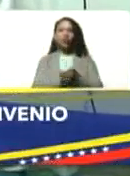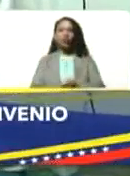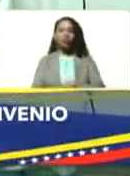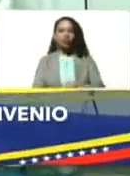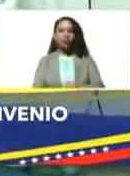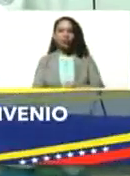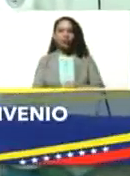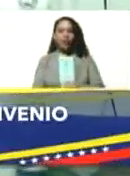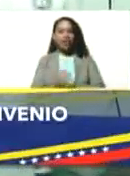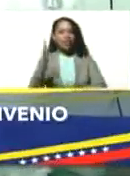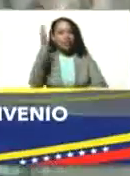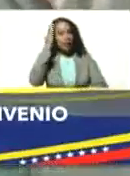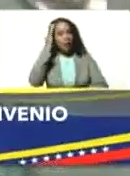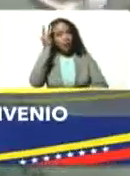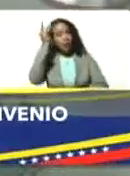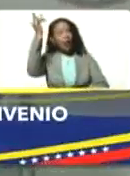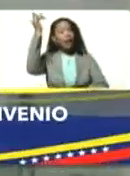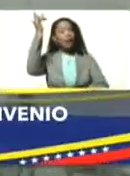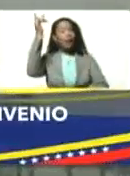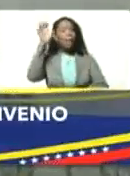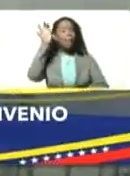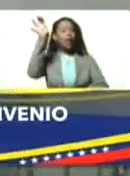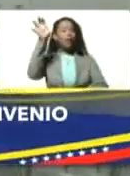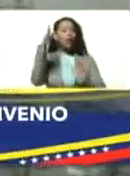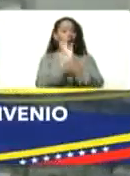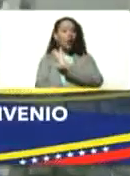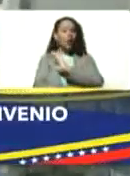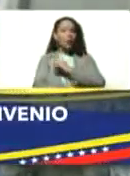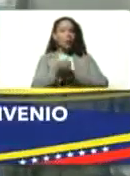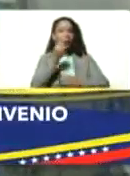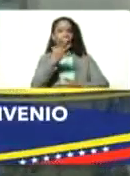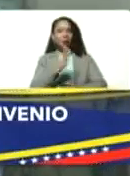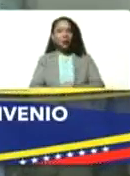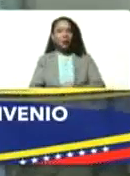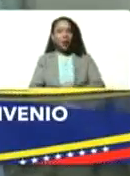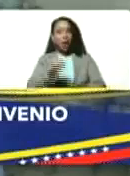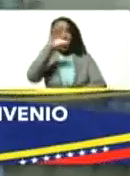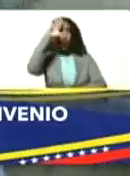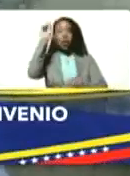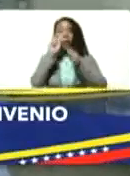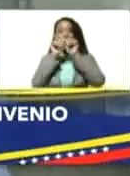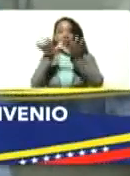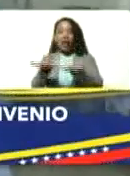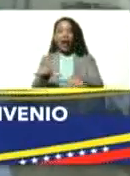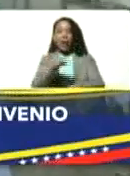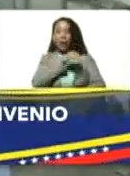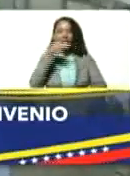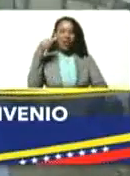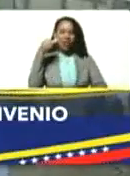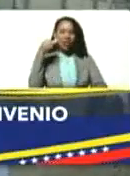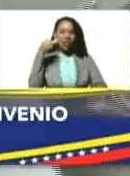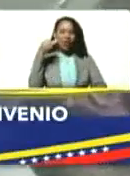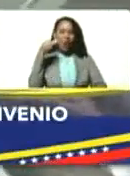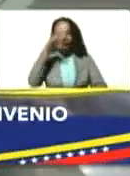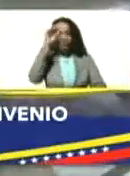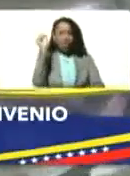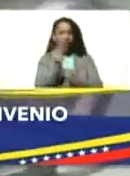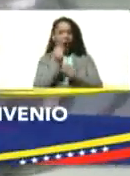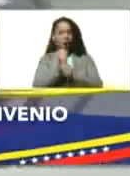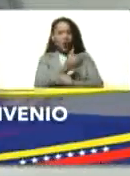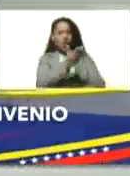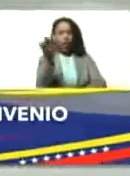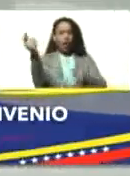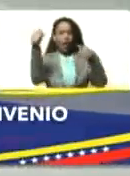sí. Y de sabios. Sí, señor. Y de patriotas. Sí, bueno, Doris, sí. Que Dios te bendiga. Amén, amén. Éxito a las labores de ustedes